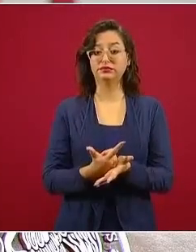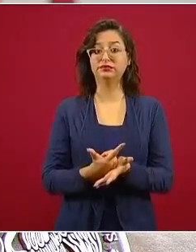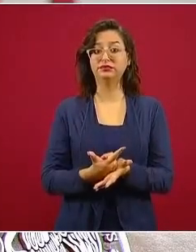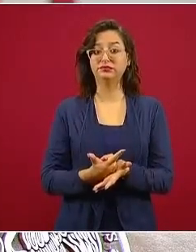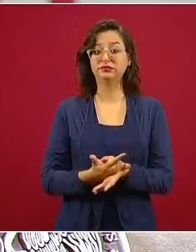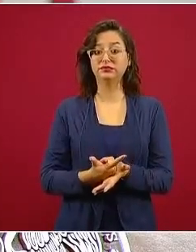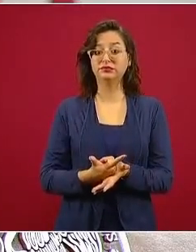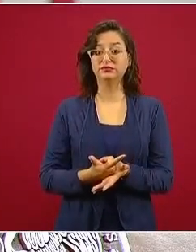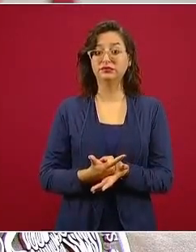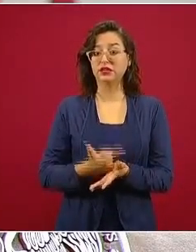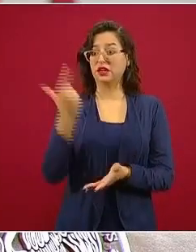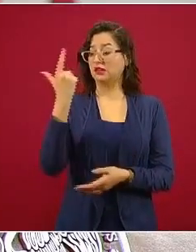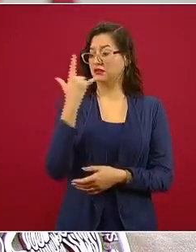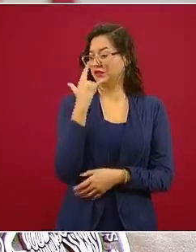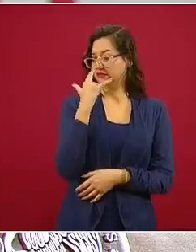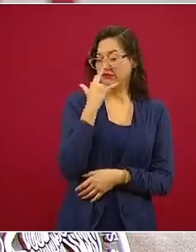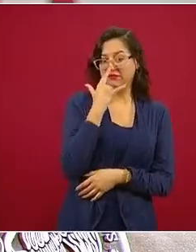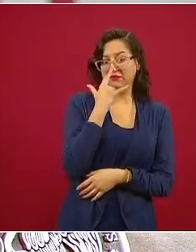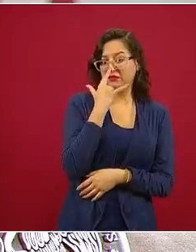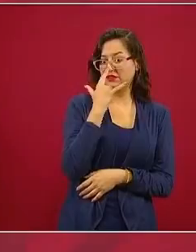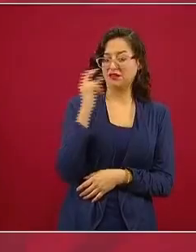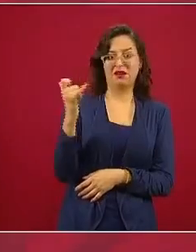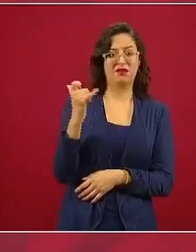completamente atípico.